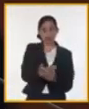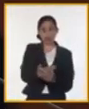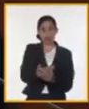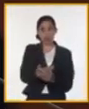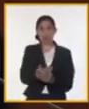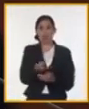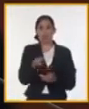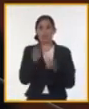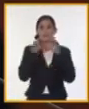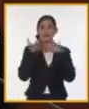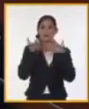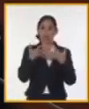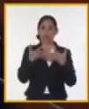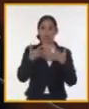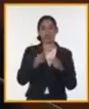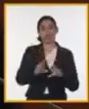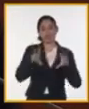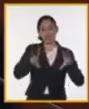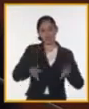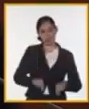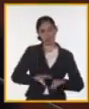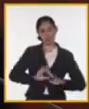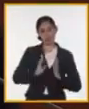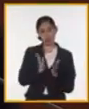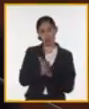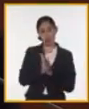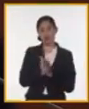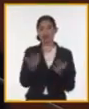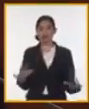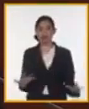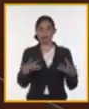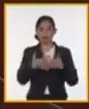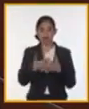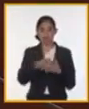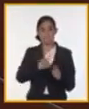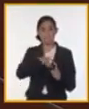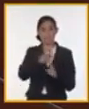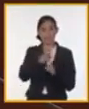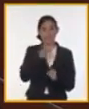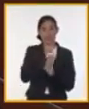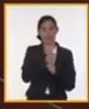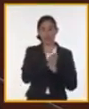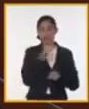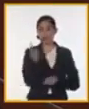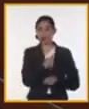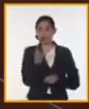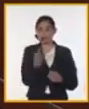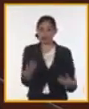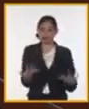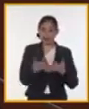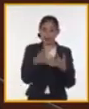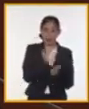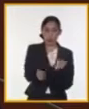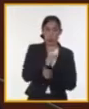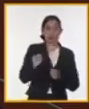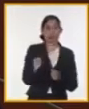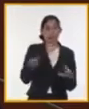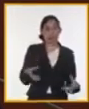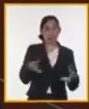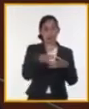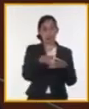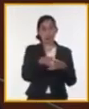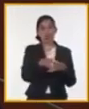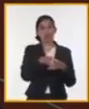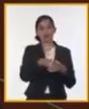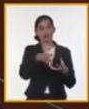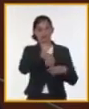los indicadores. Ya estamos trabajando también en lograr la interoperabilidad de un grupo de datos que